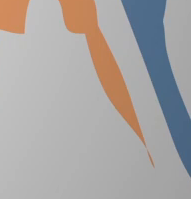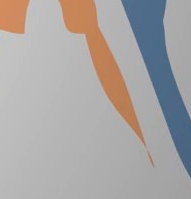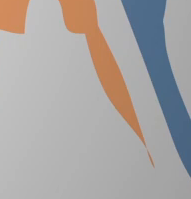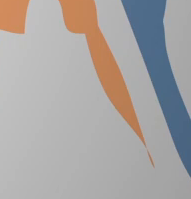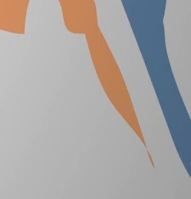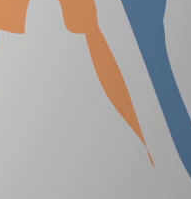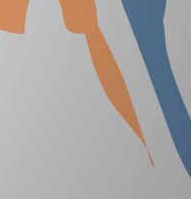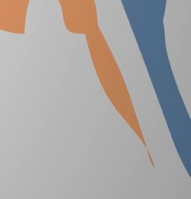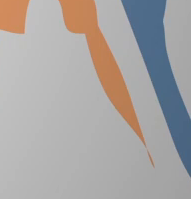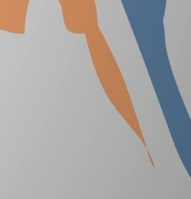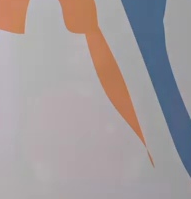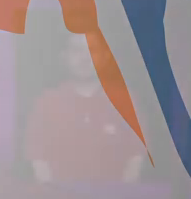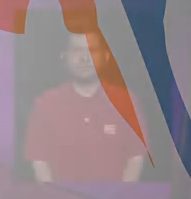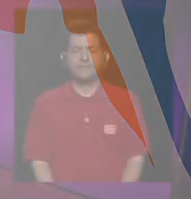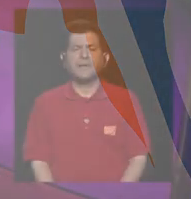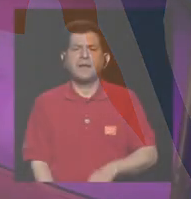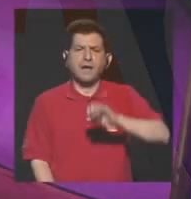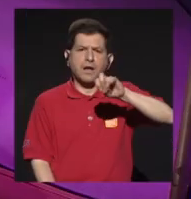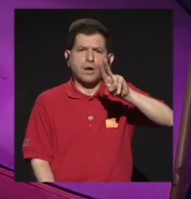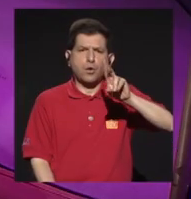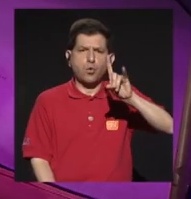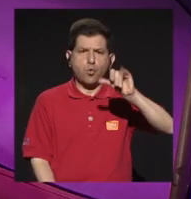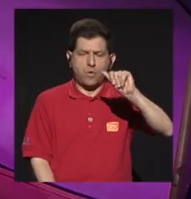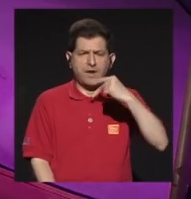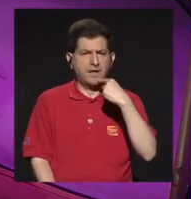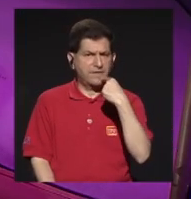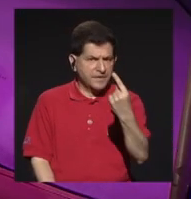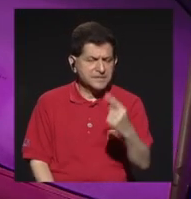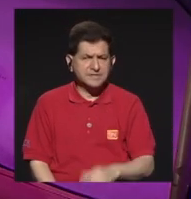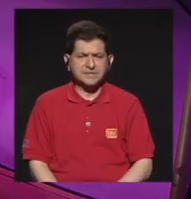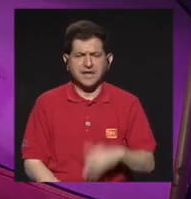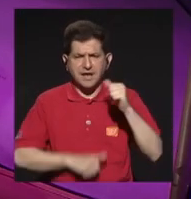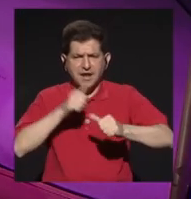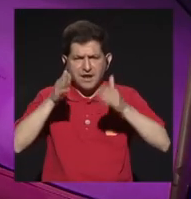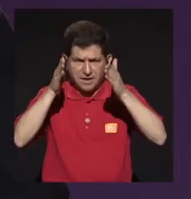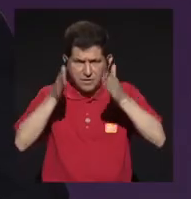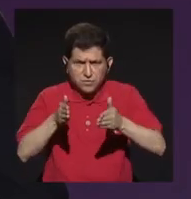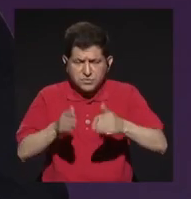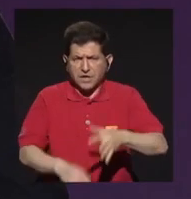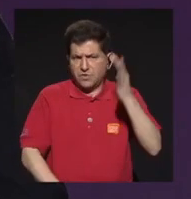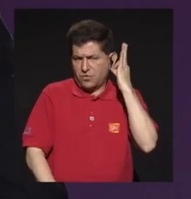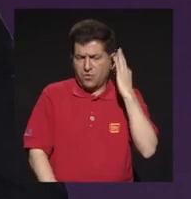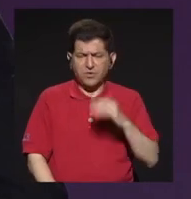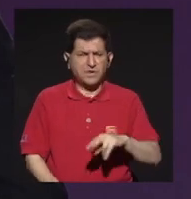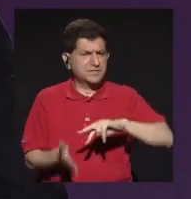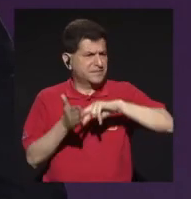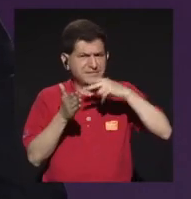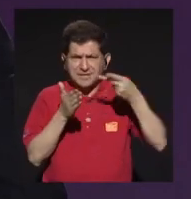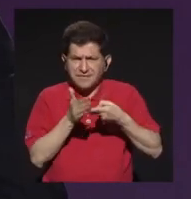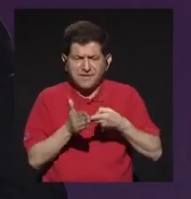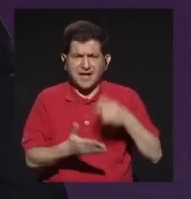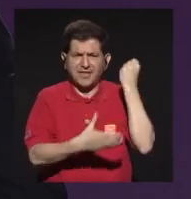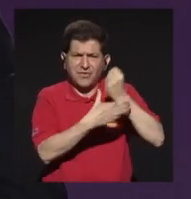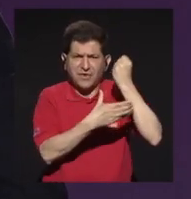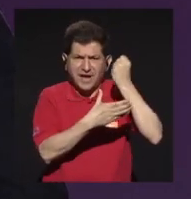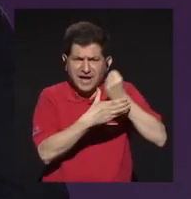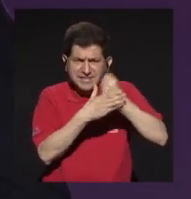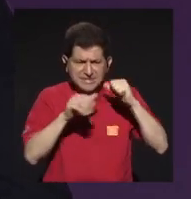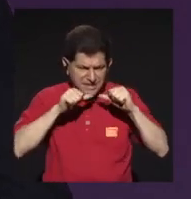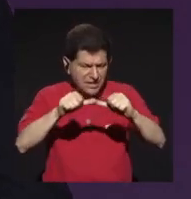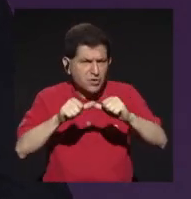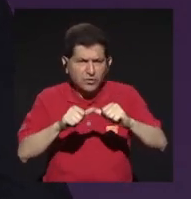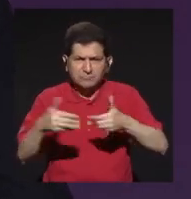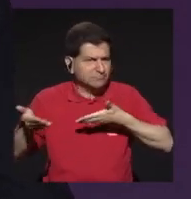julia y entonces nos decías que las feministas no nos sirve el simple término del asesino serial no